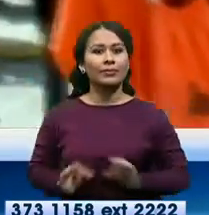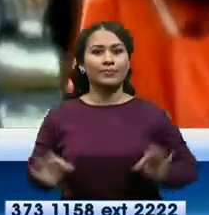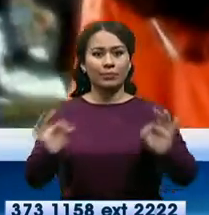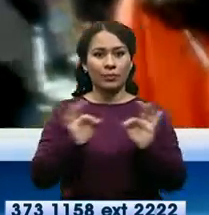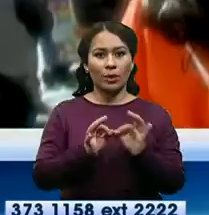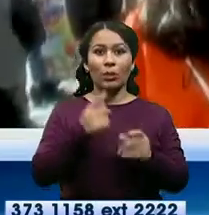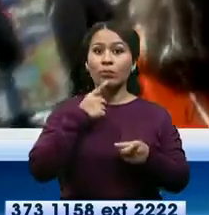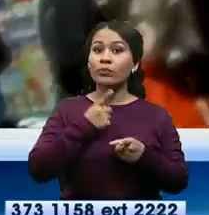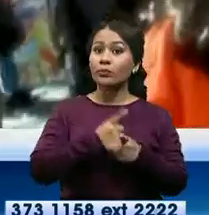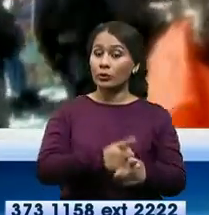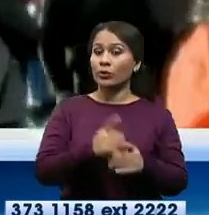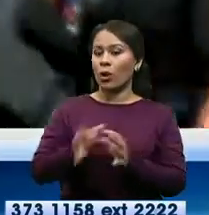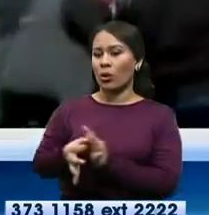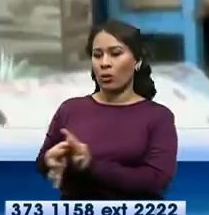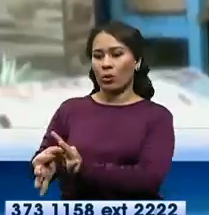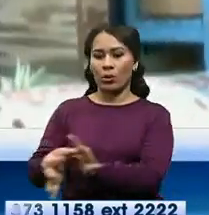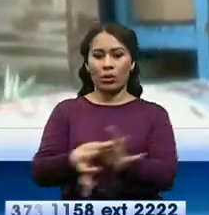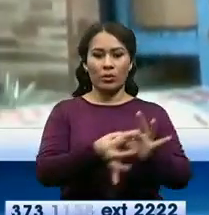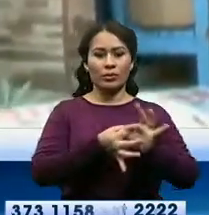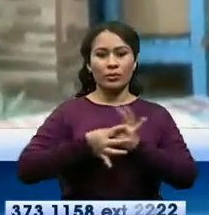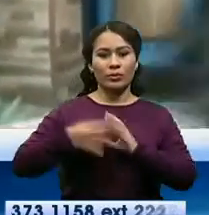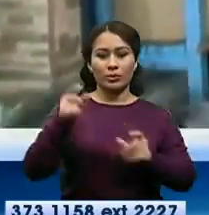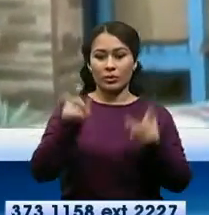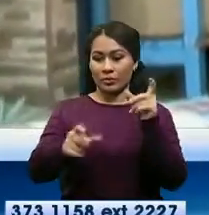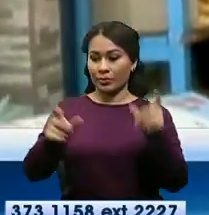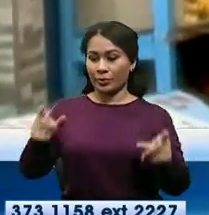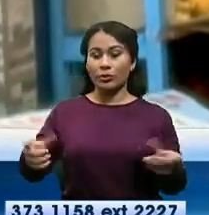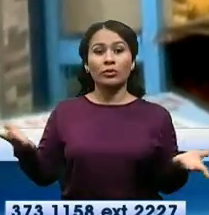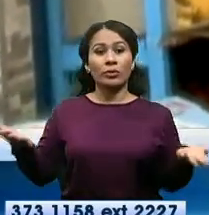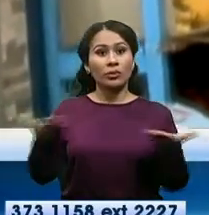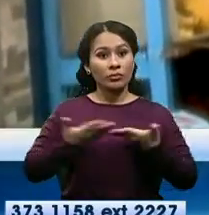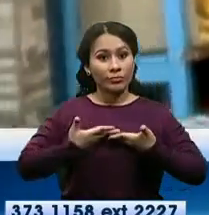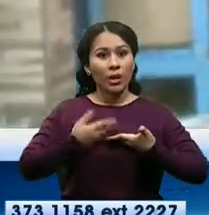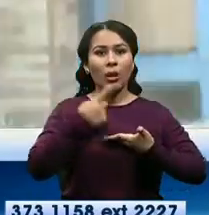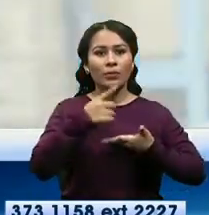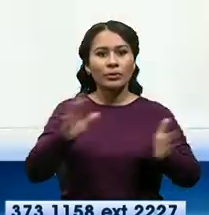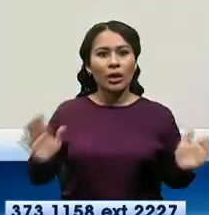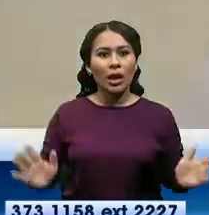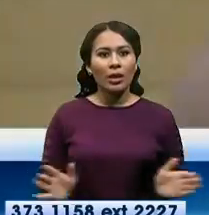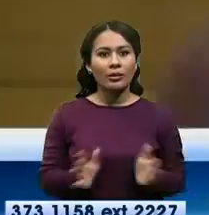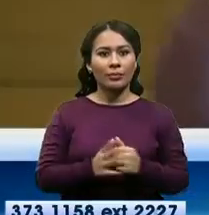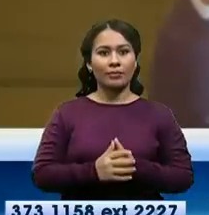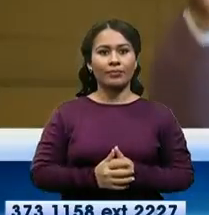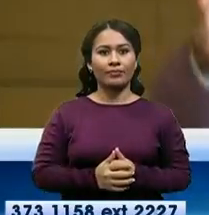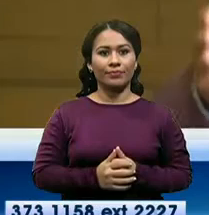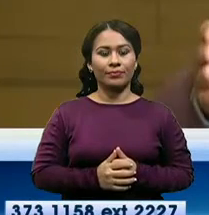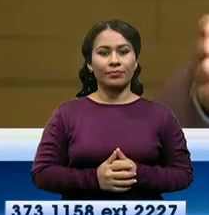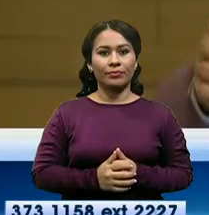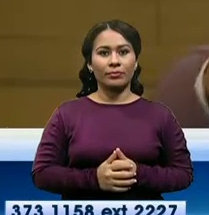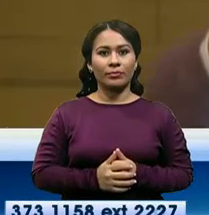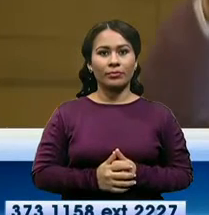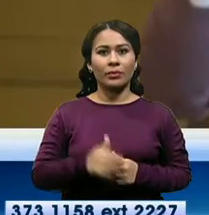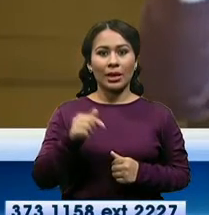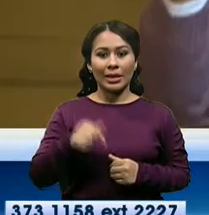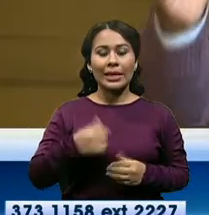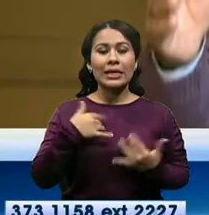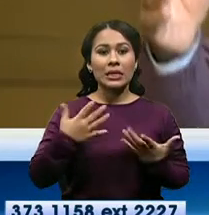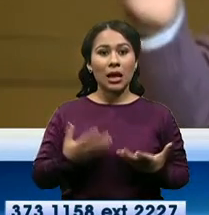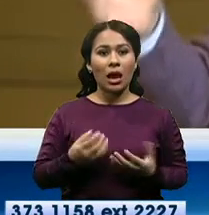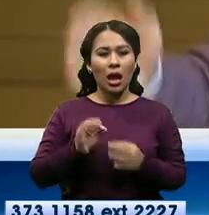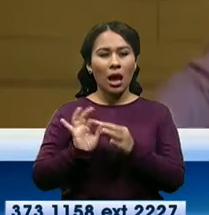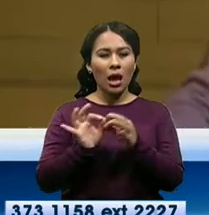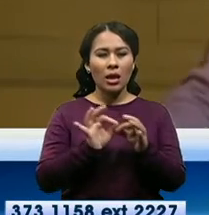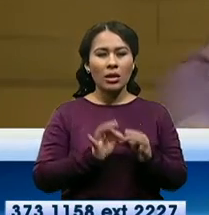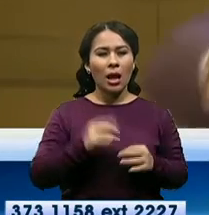esto es necesaria la colaboración del sector privado. Por eso hay que darle un impulso. El Estado va a crear incentivos para